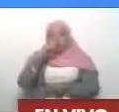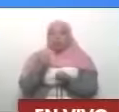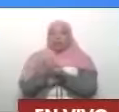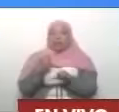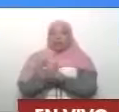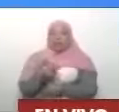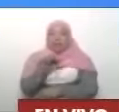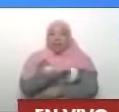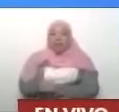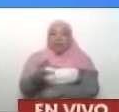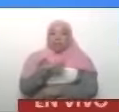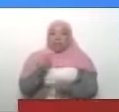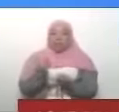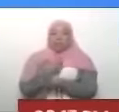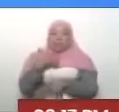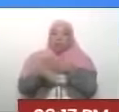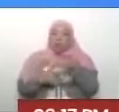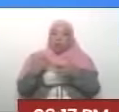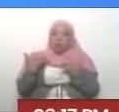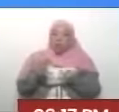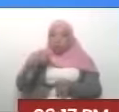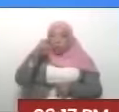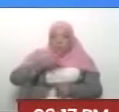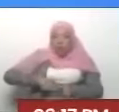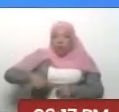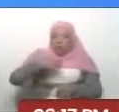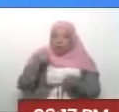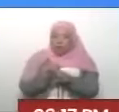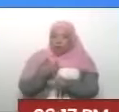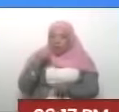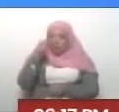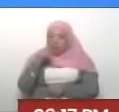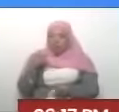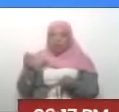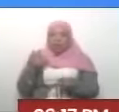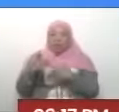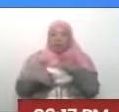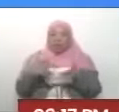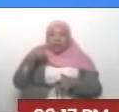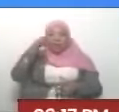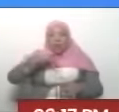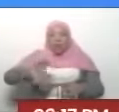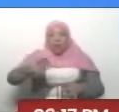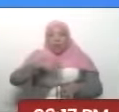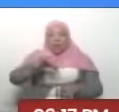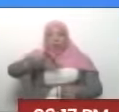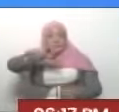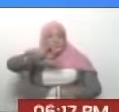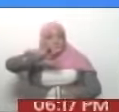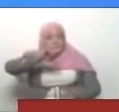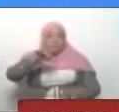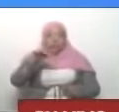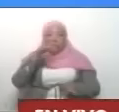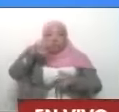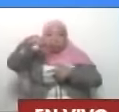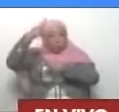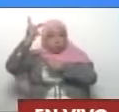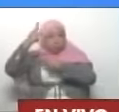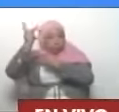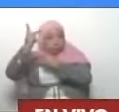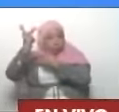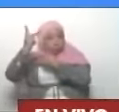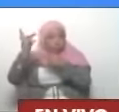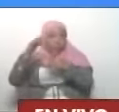La insurrección popular nacional campesina de Ezequiel Zamora, sin Instagram, sin TikTok,